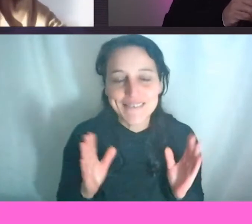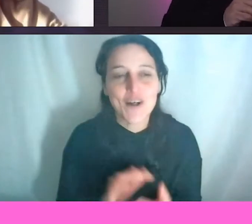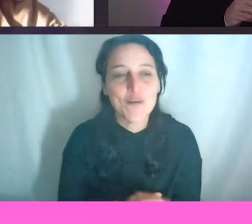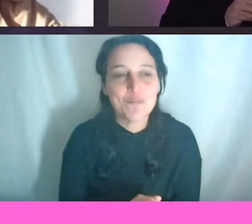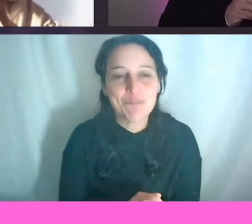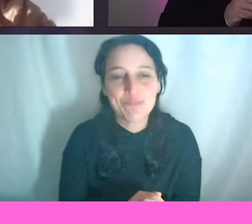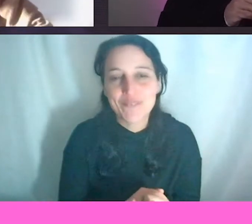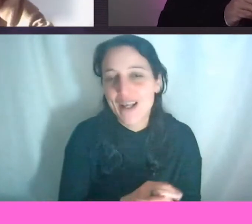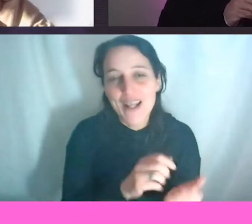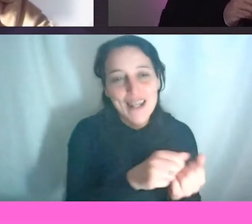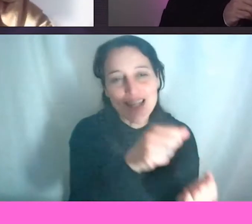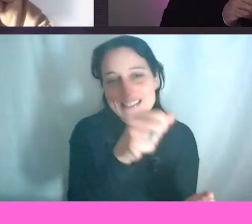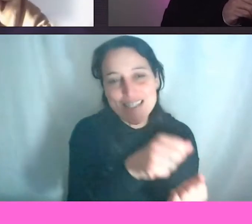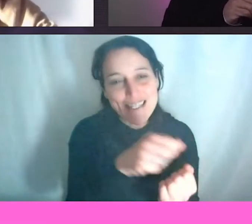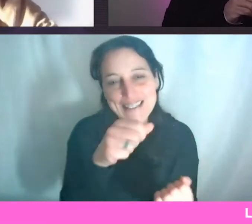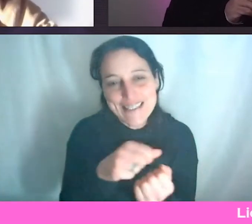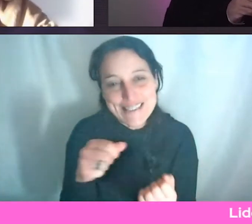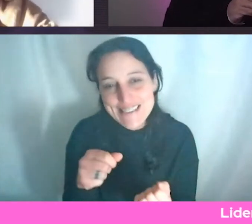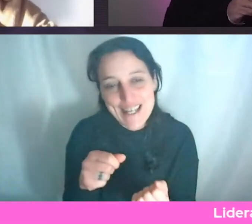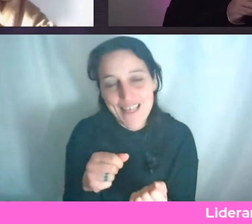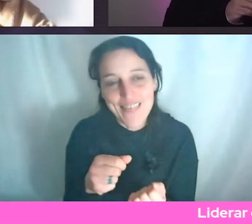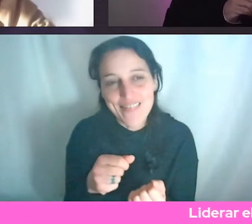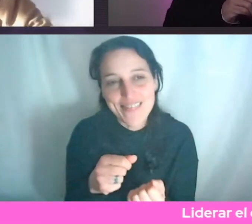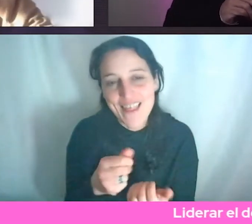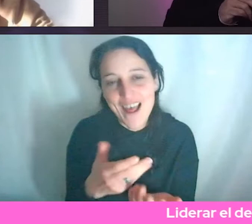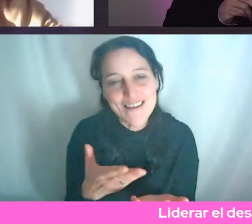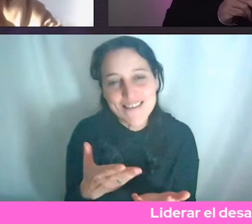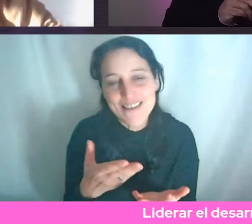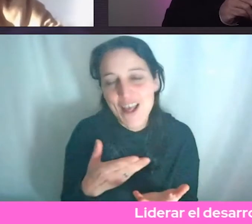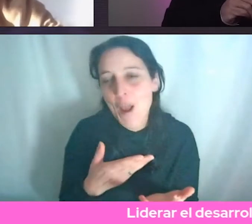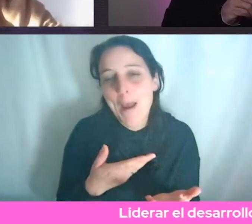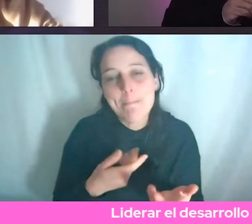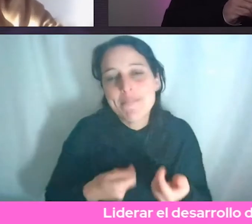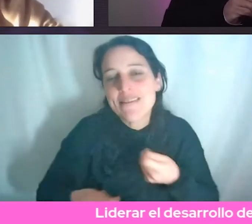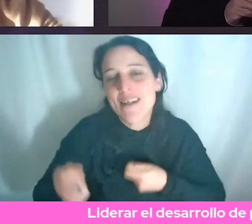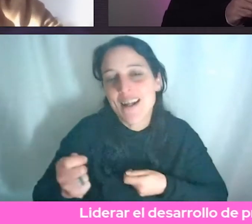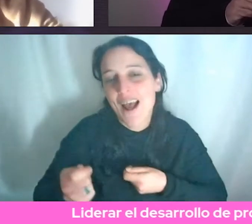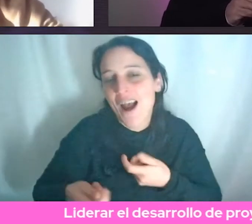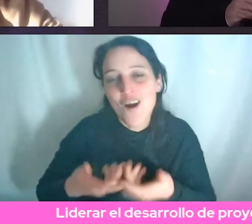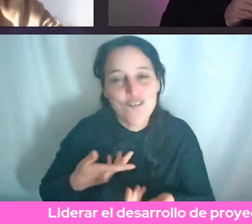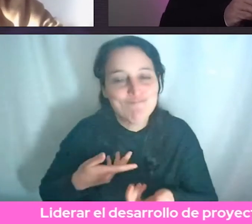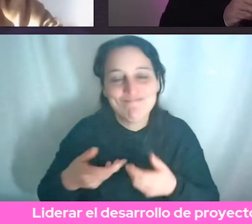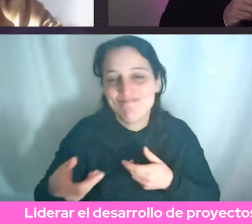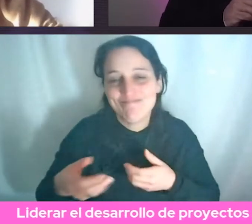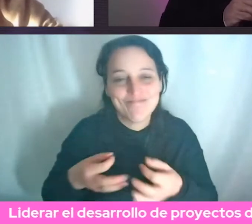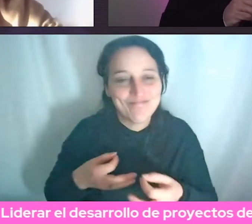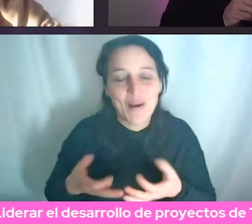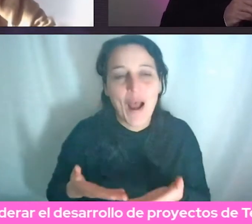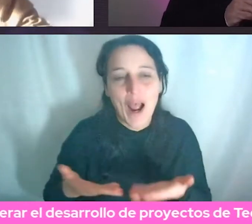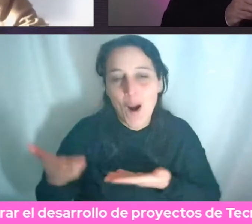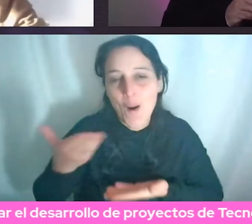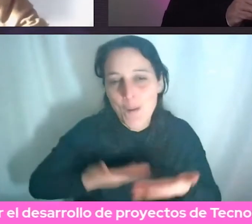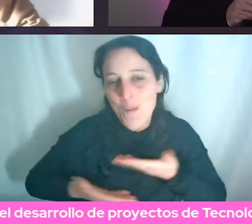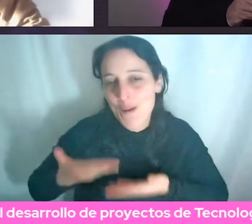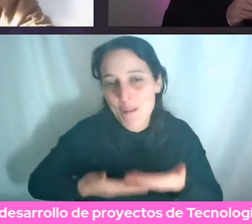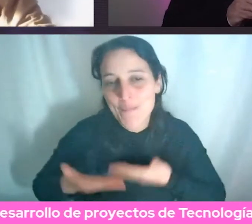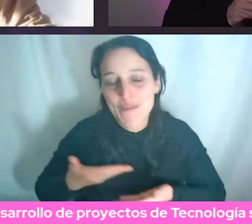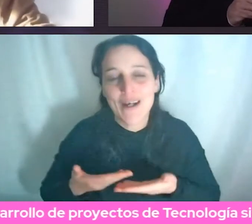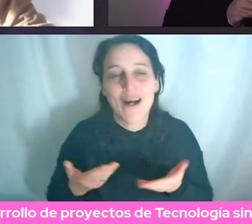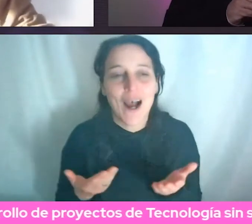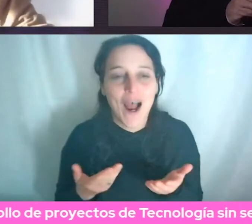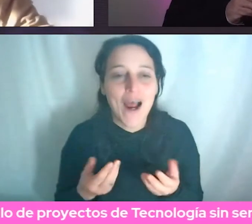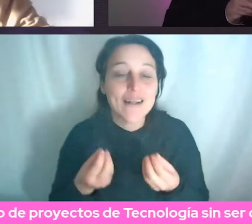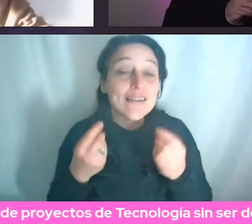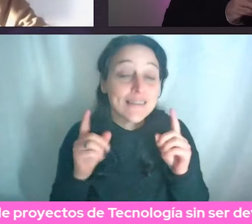egresadas de ADA se vuelven ayudantes, comienzan a colaborar con nosotros, y también eso de luego brinda una oportunidad de aprendizaje para ellas que les sirve para futuros